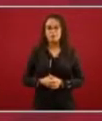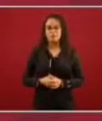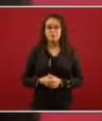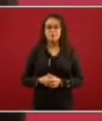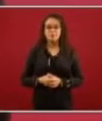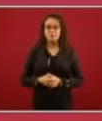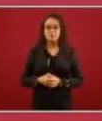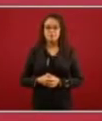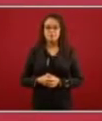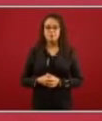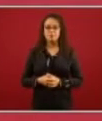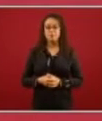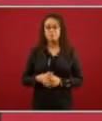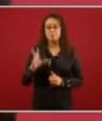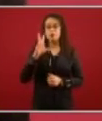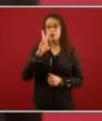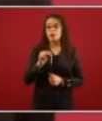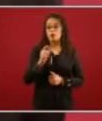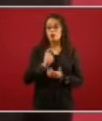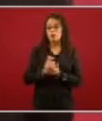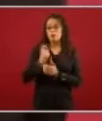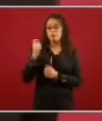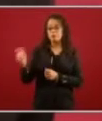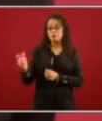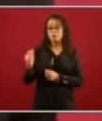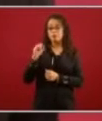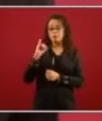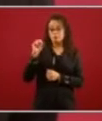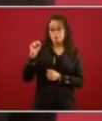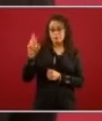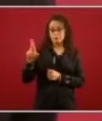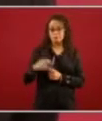que no se pague el impuesto sobre la renta